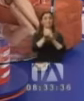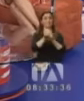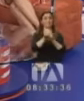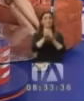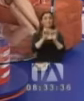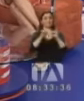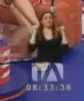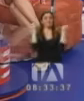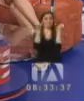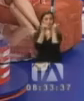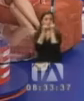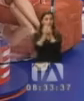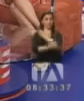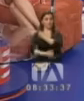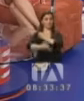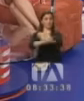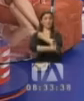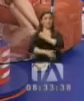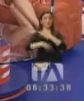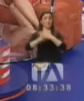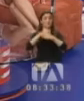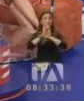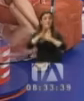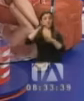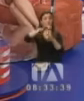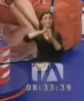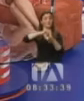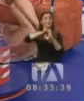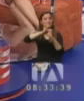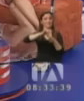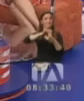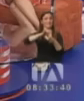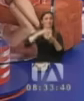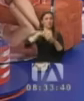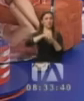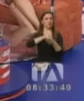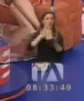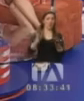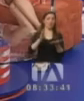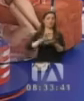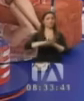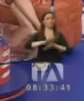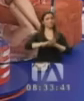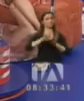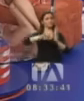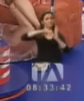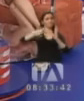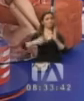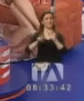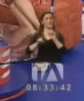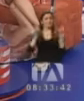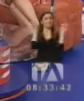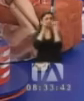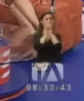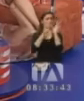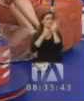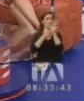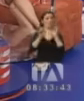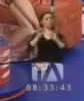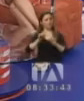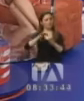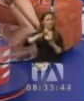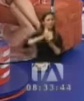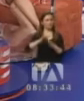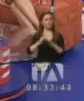una sociedad, un país que vive en zona de riesgo, para adecuarnos ya con la tecnología, incluso a momentos